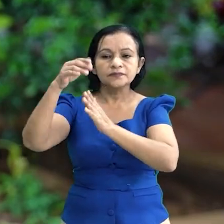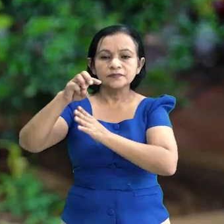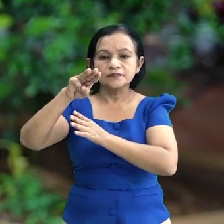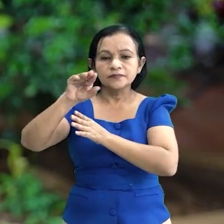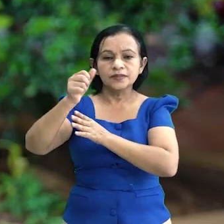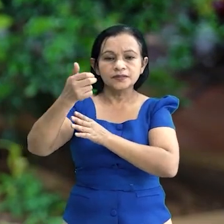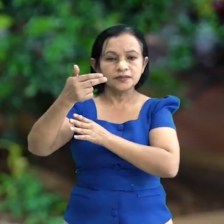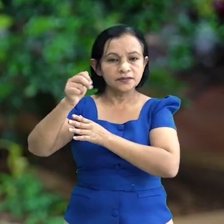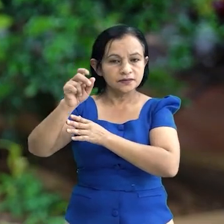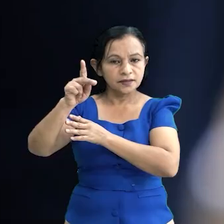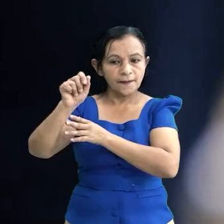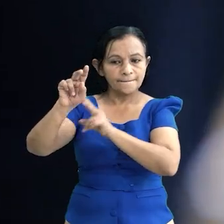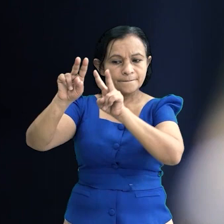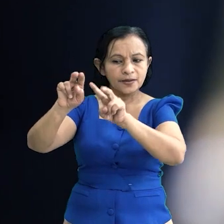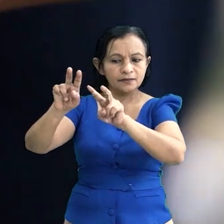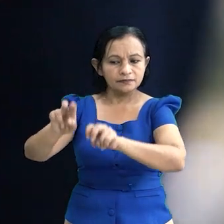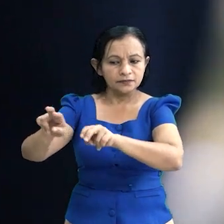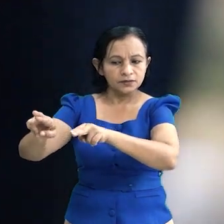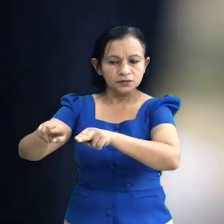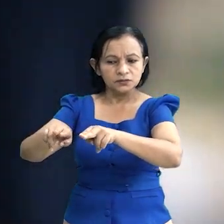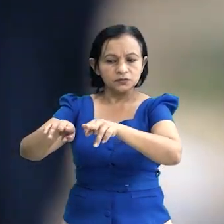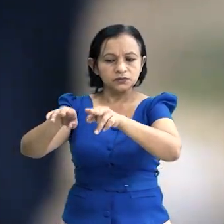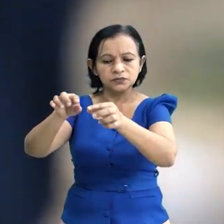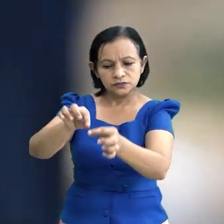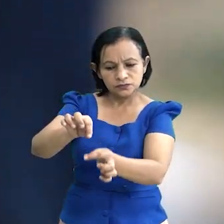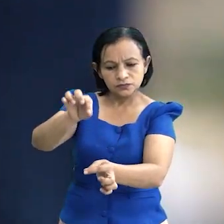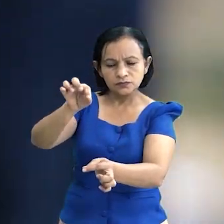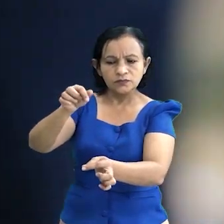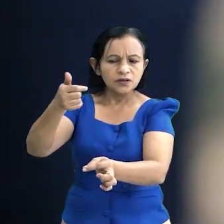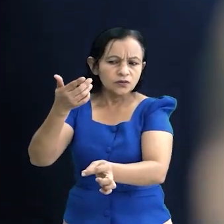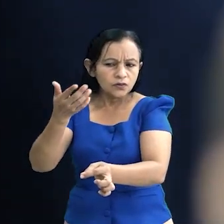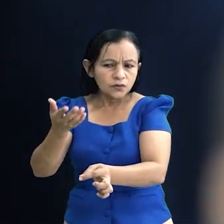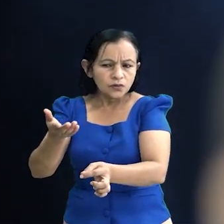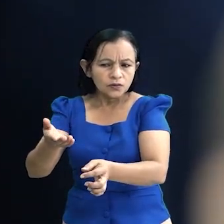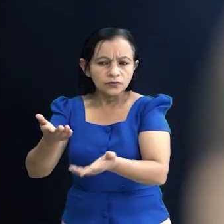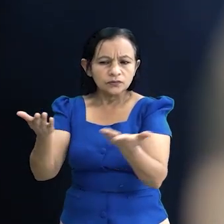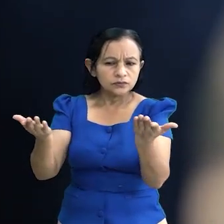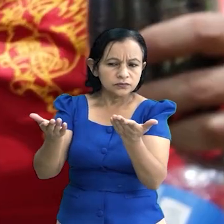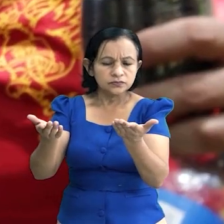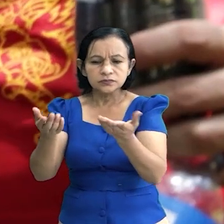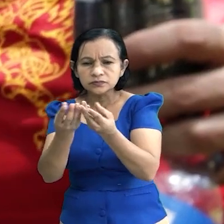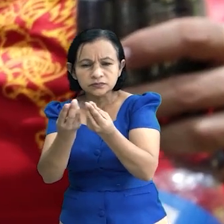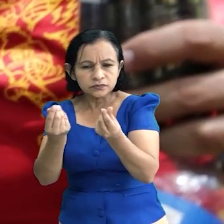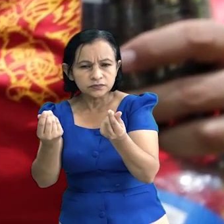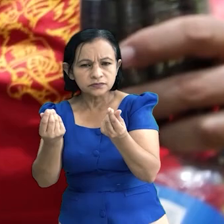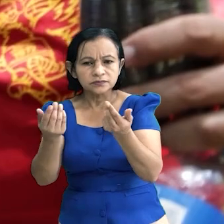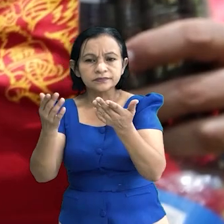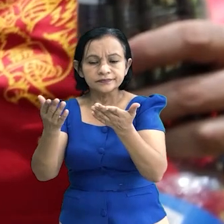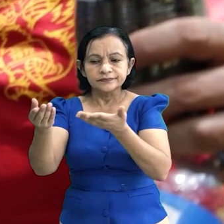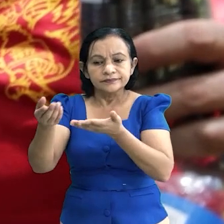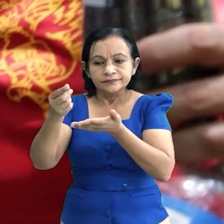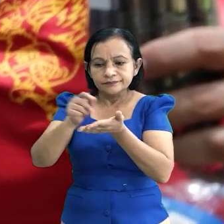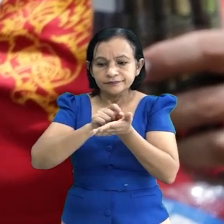un pequeño análisis de medición de caudal, textura de suelo y con estos